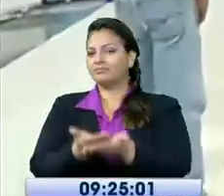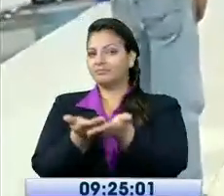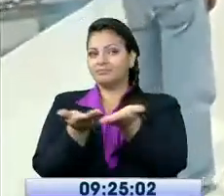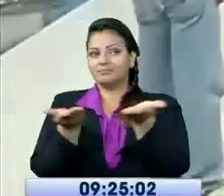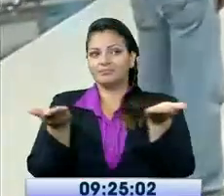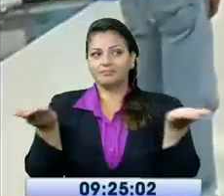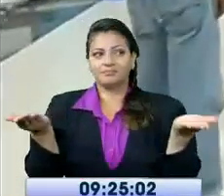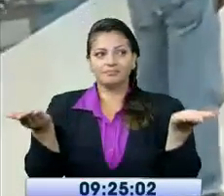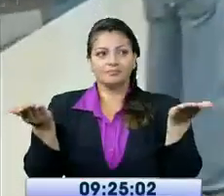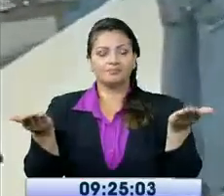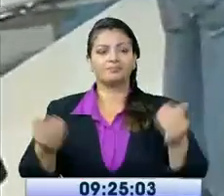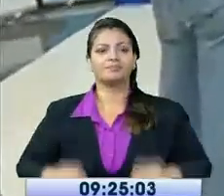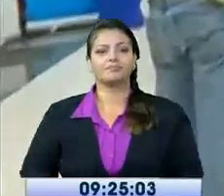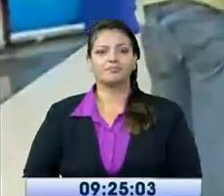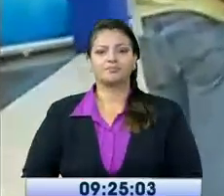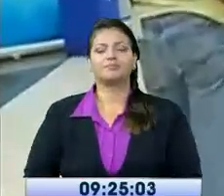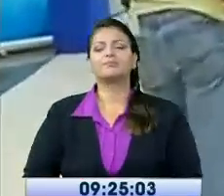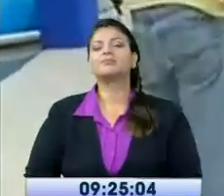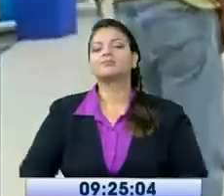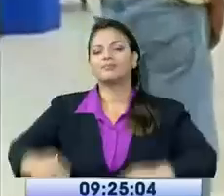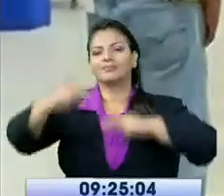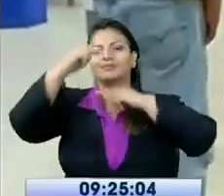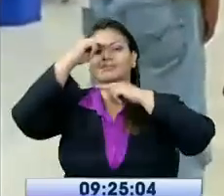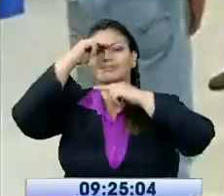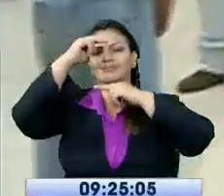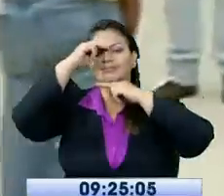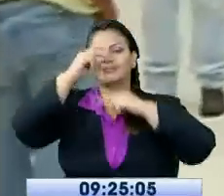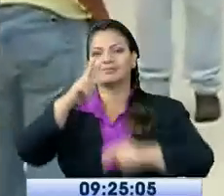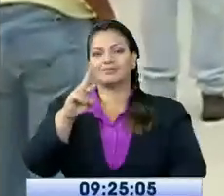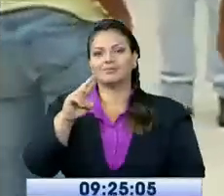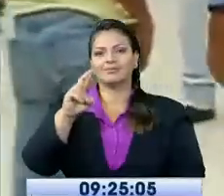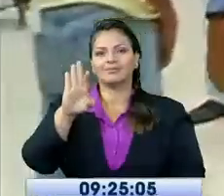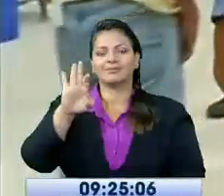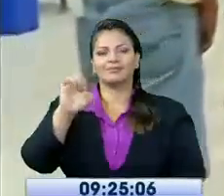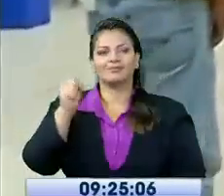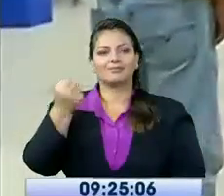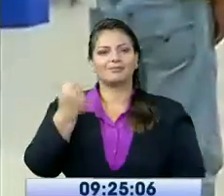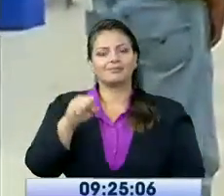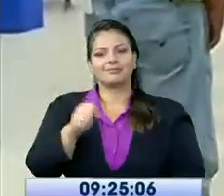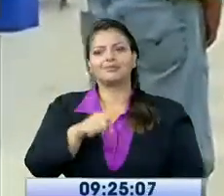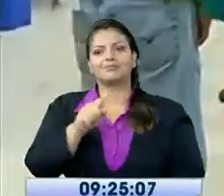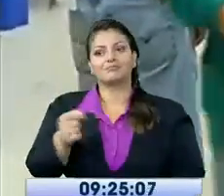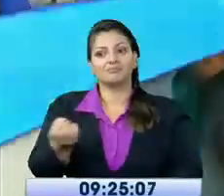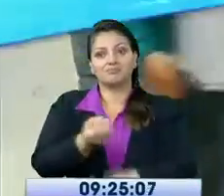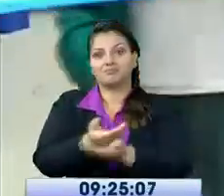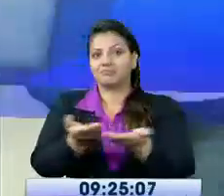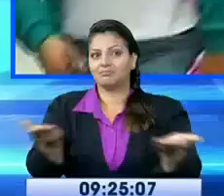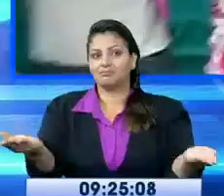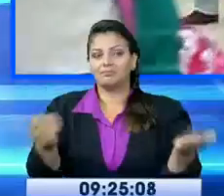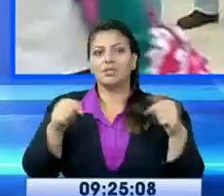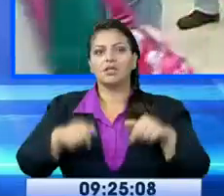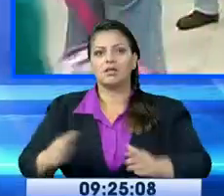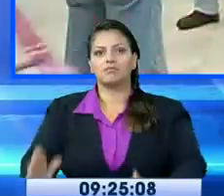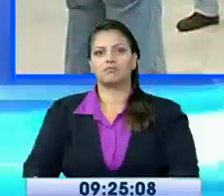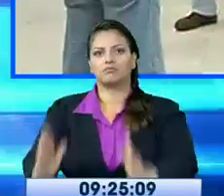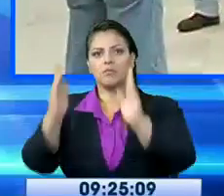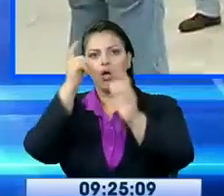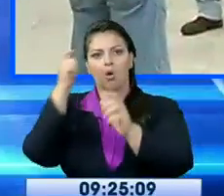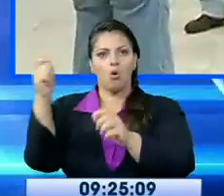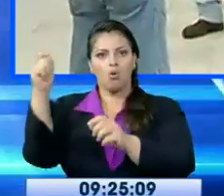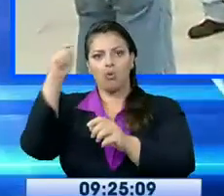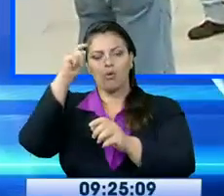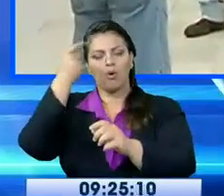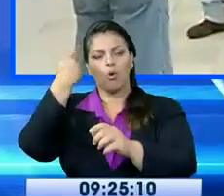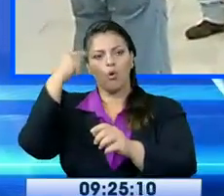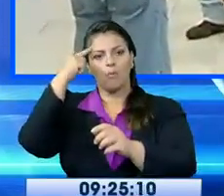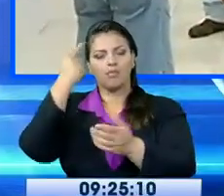vivo y en directo a través de la señal de RTS en esta feria de emprendedores desde los bajos de la gobernación de la provincia del Guayas. Con